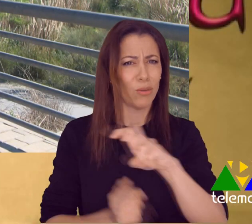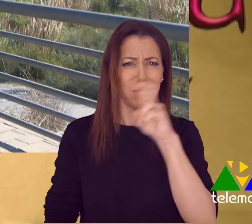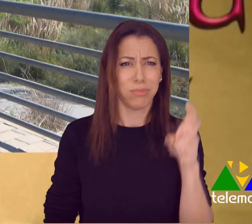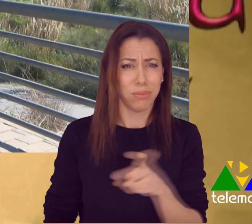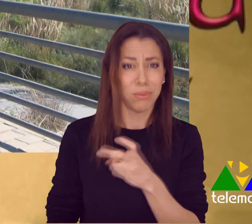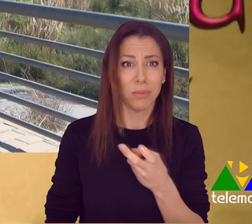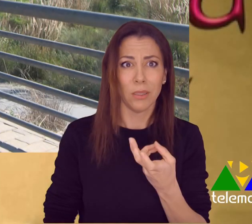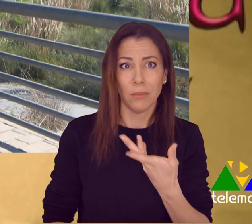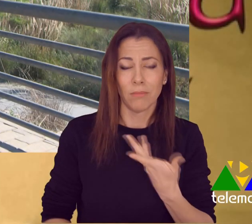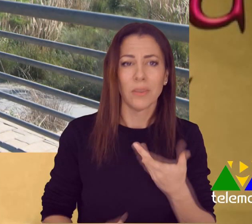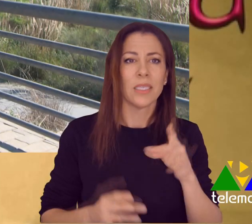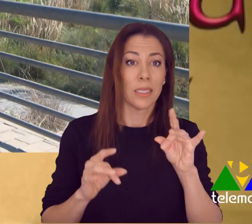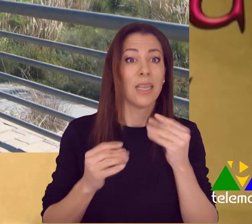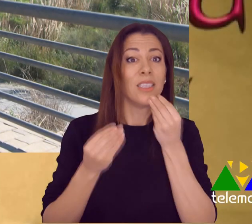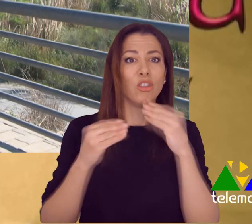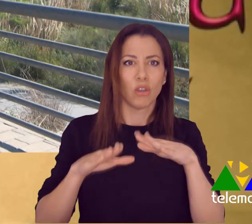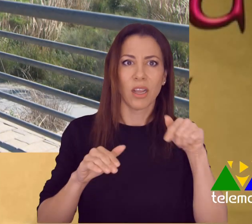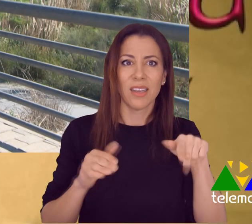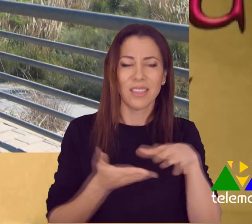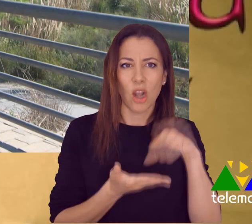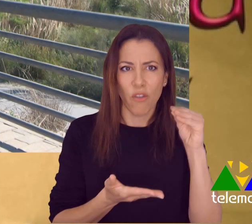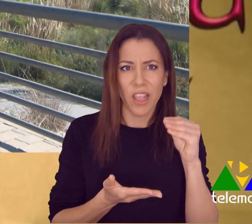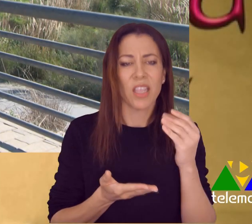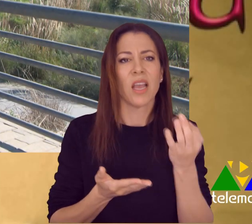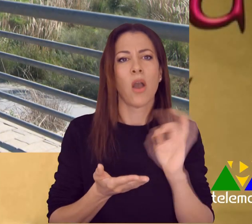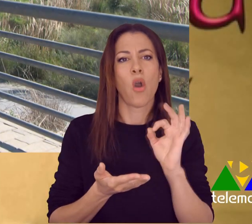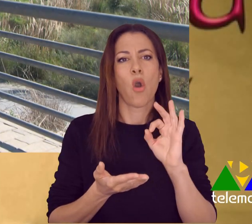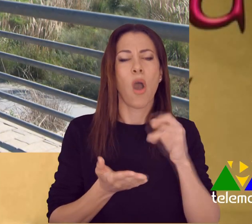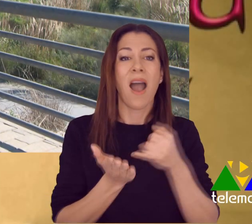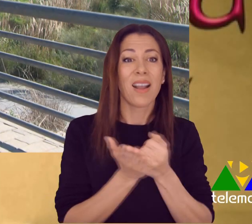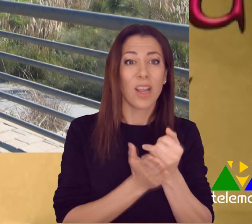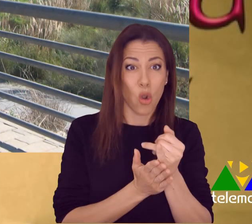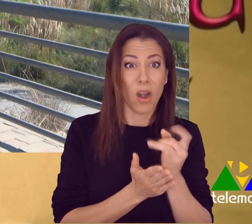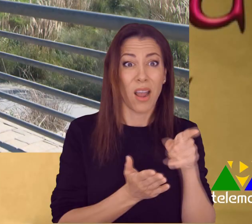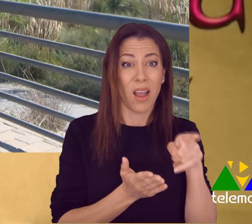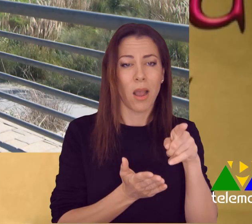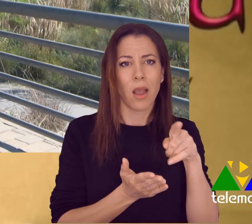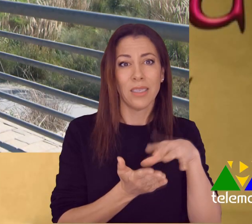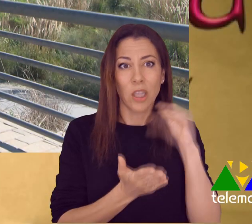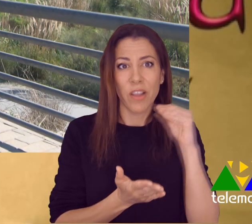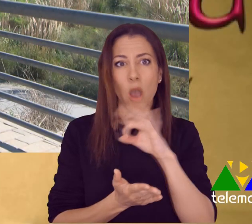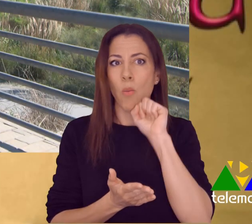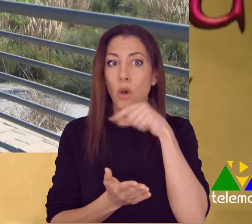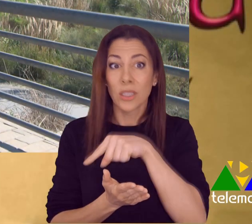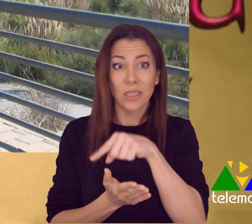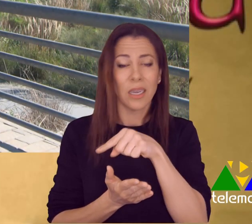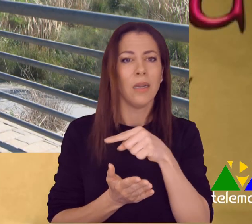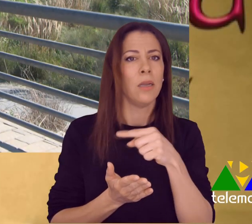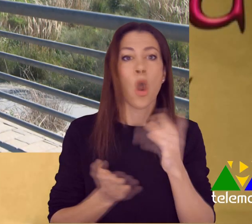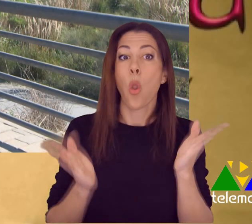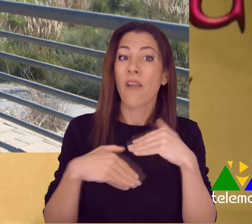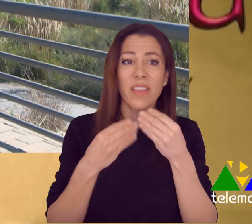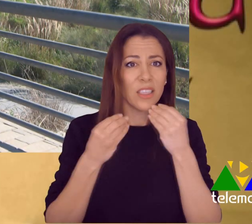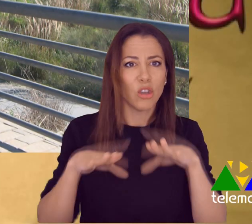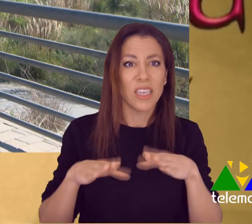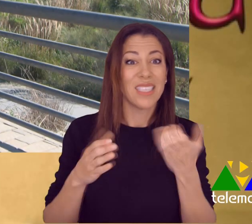Y morfológicamente también. La historia de Salobreña, ni la historia agrícola de Salobreña, ni la de Motril, sin la existencia del río y de las